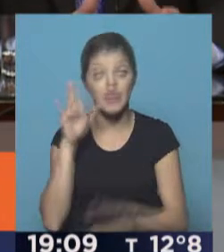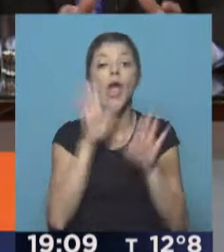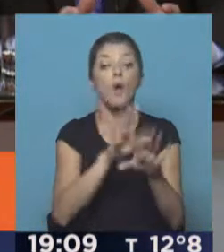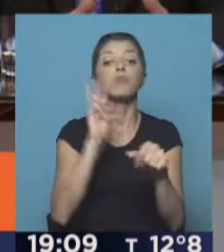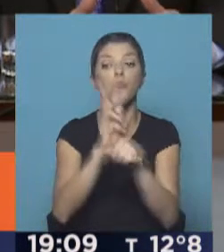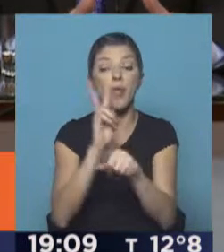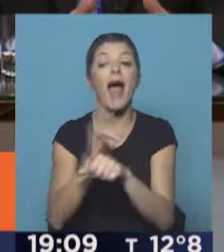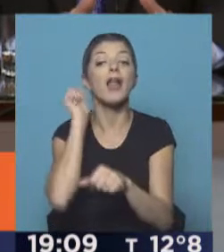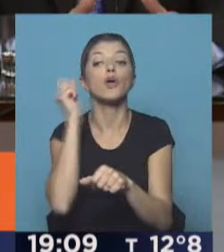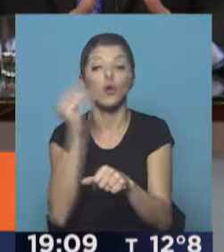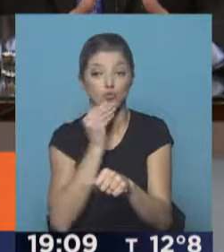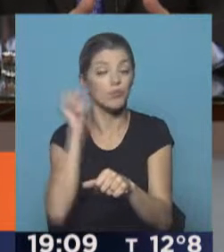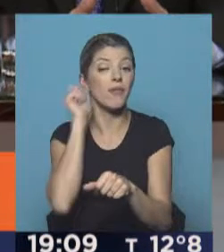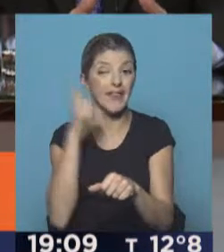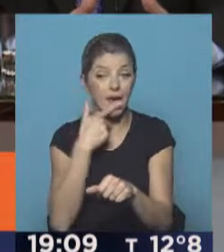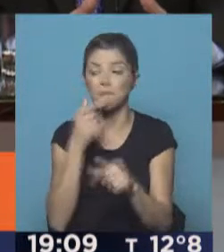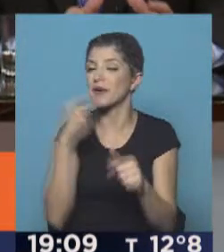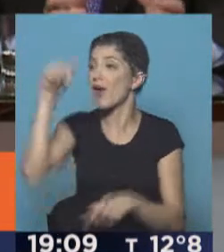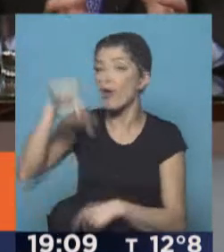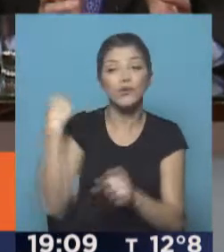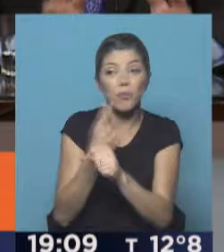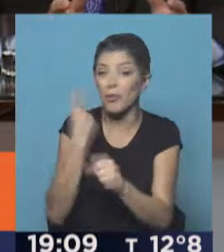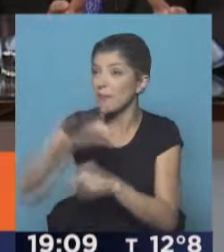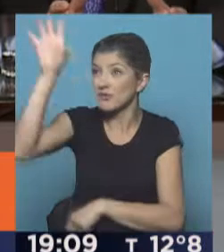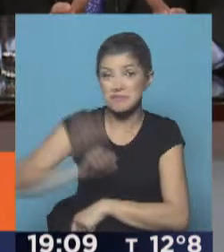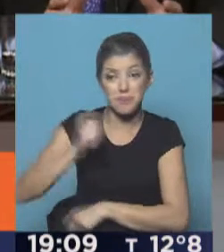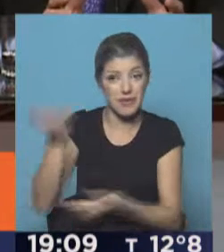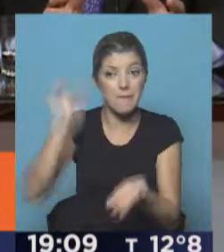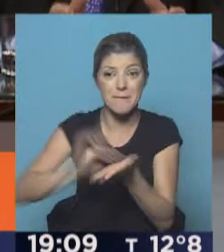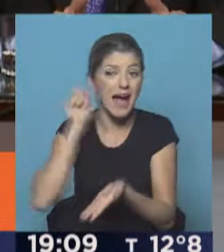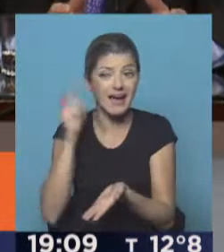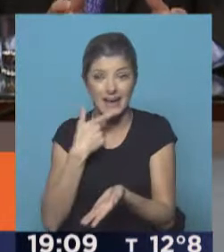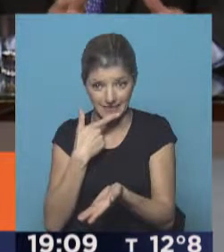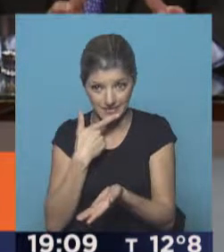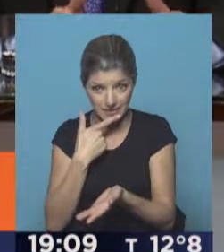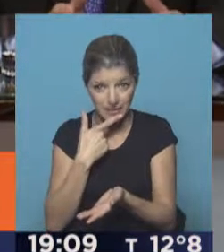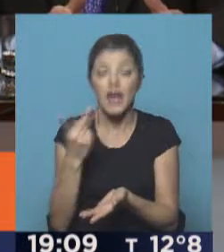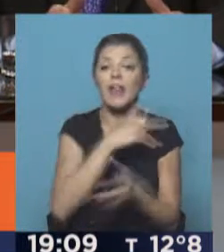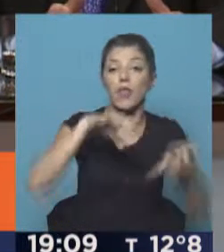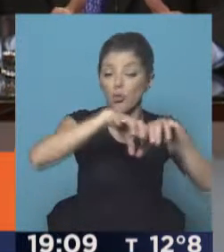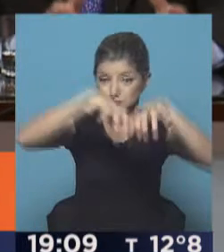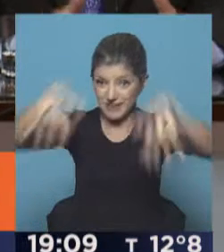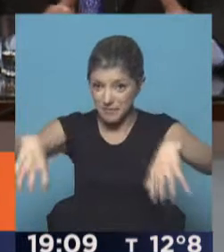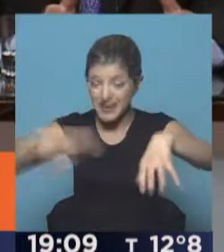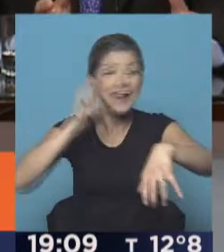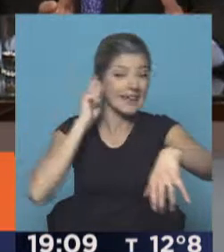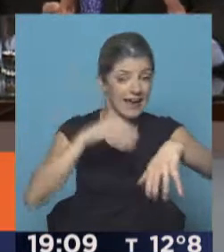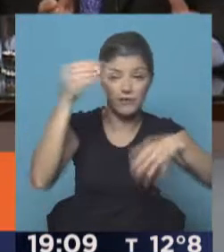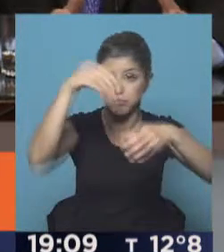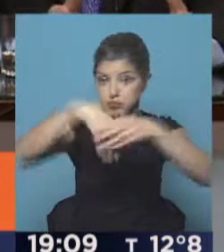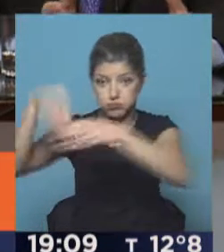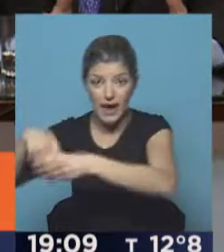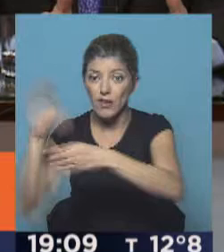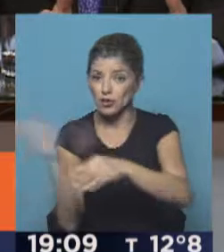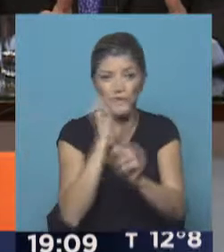hoy no tenemos ya más capacidad de importar. Están las 2 terminales de regasificación trabajando a pleno y por lo tanto no tenemos